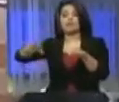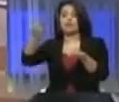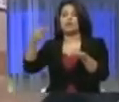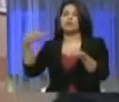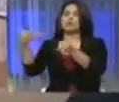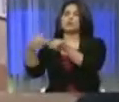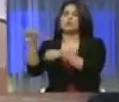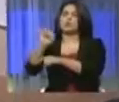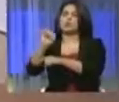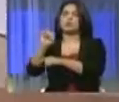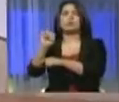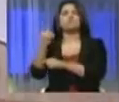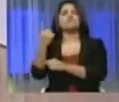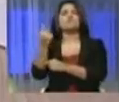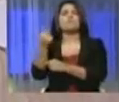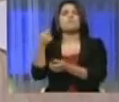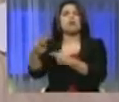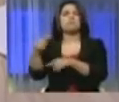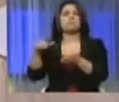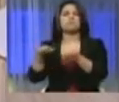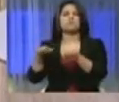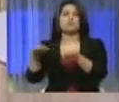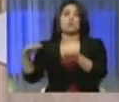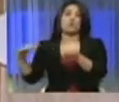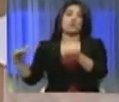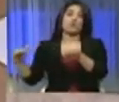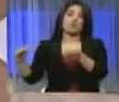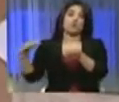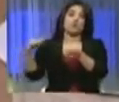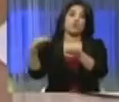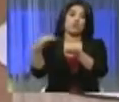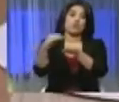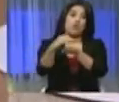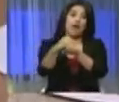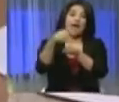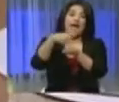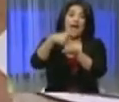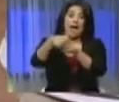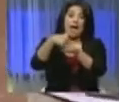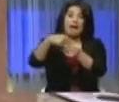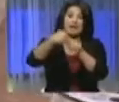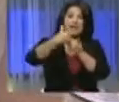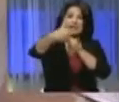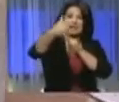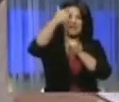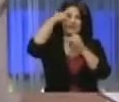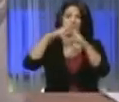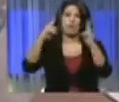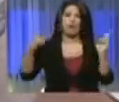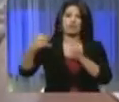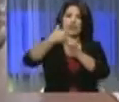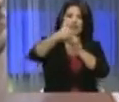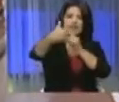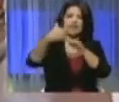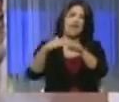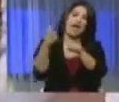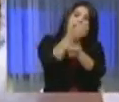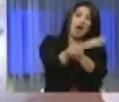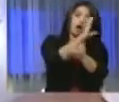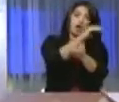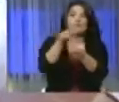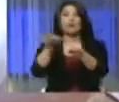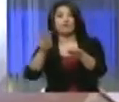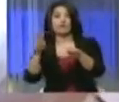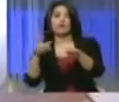Usted está en una rayita aquí, fíjense, en lo que llaman la raya, en el puente, ¿verdad, Reverol? Aquí está la